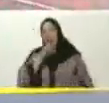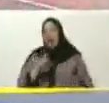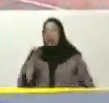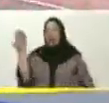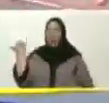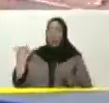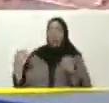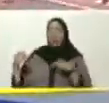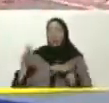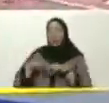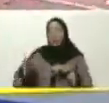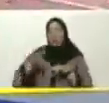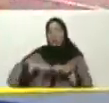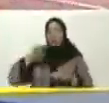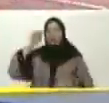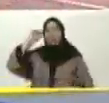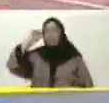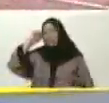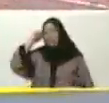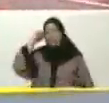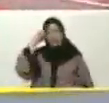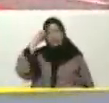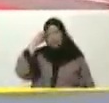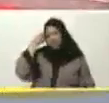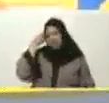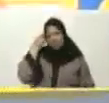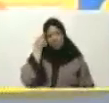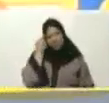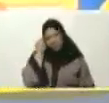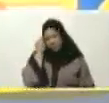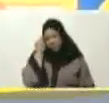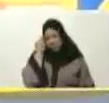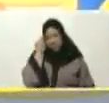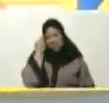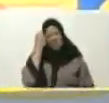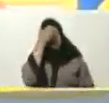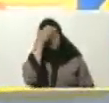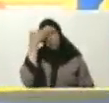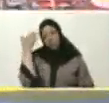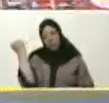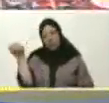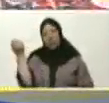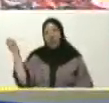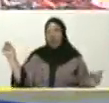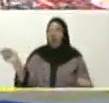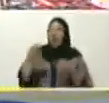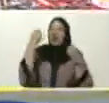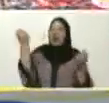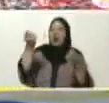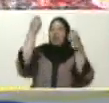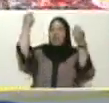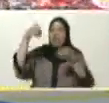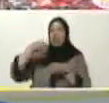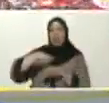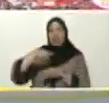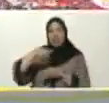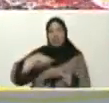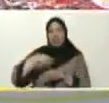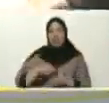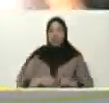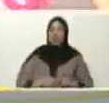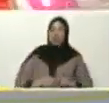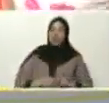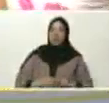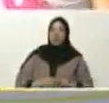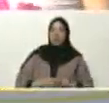Quizás no recuerden completamente lo que fue esa campaña electoral